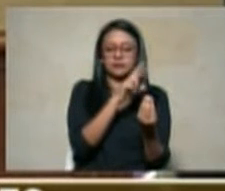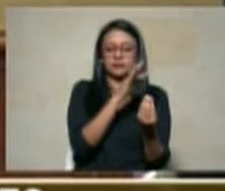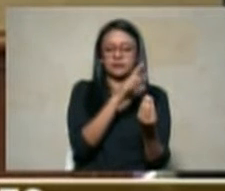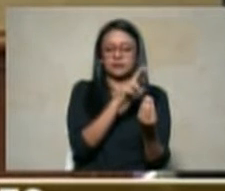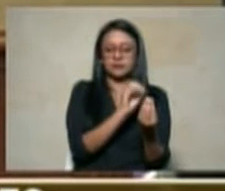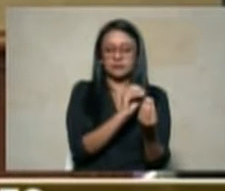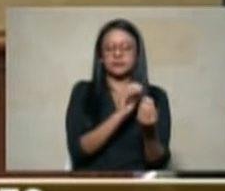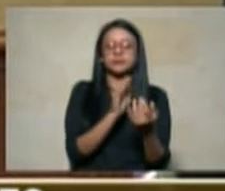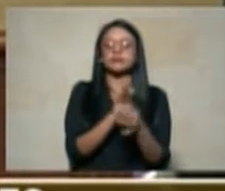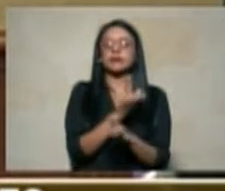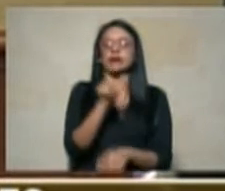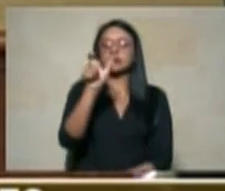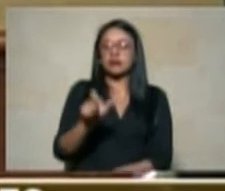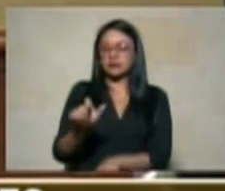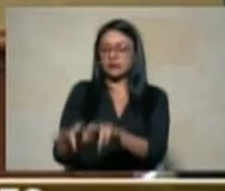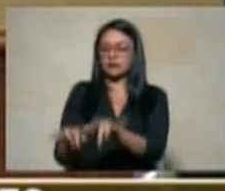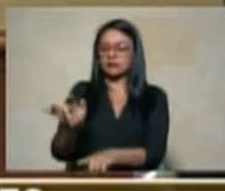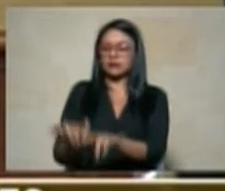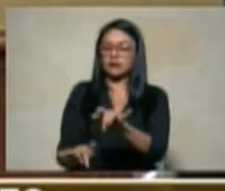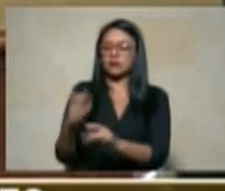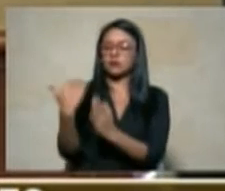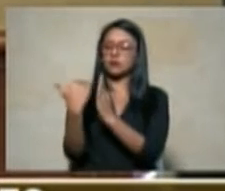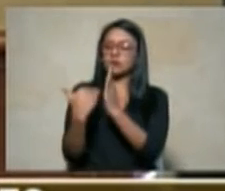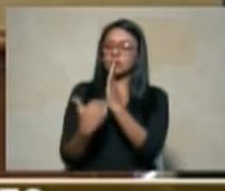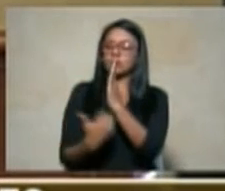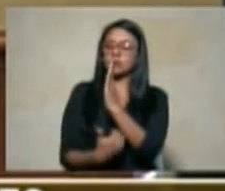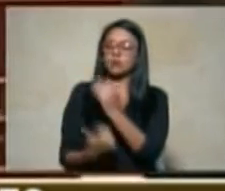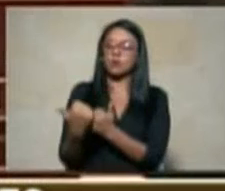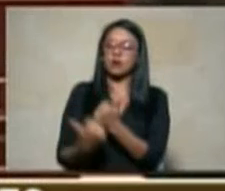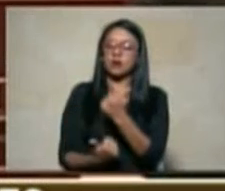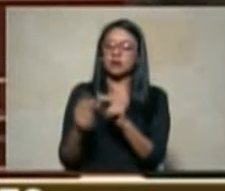Señor secretario, siguiente punto del orden del día, ¿cuál es?